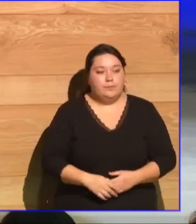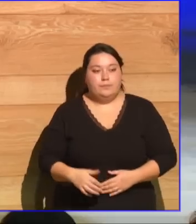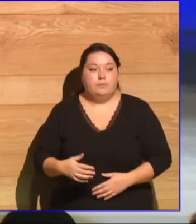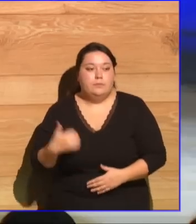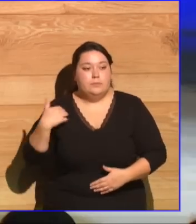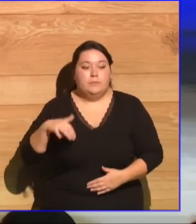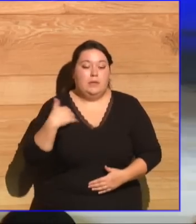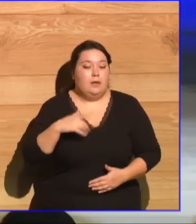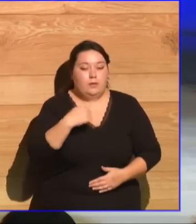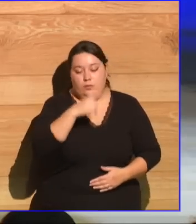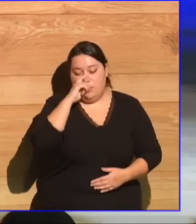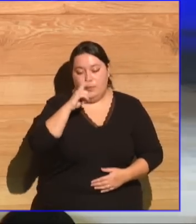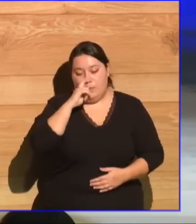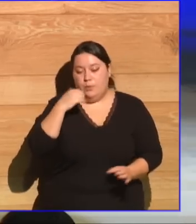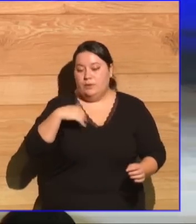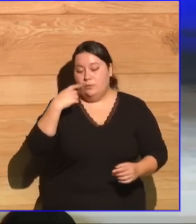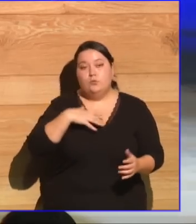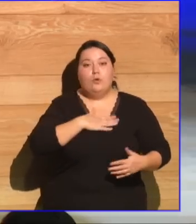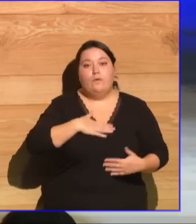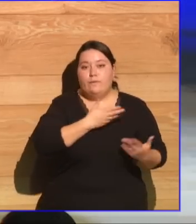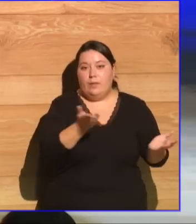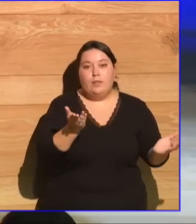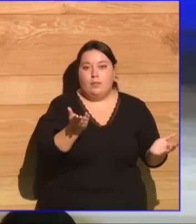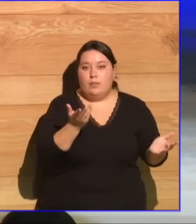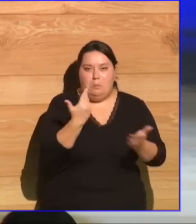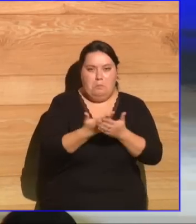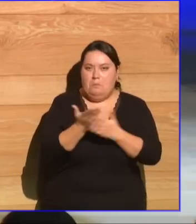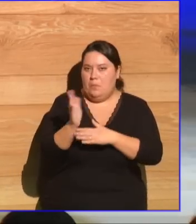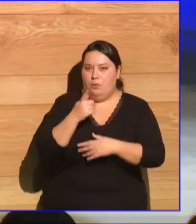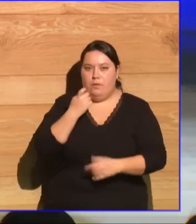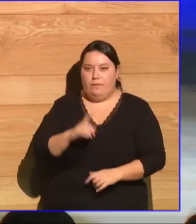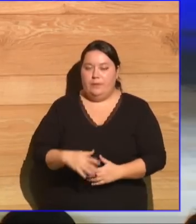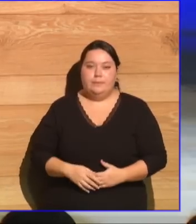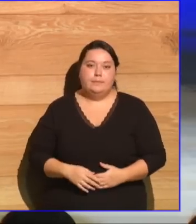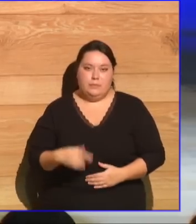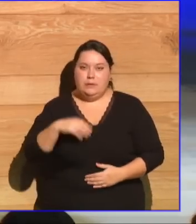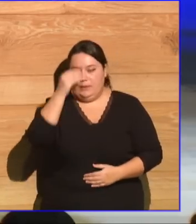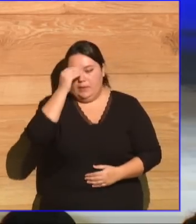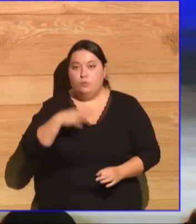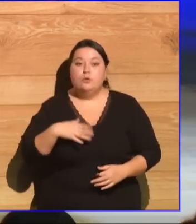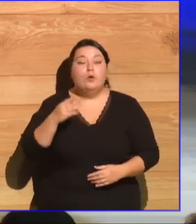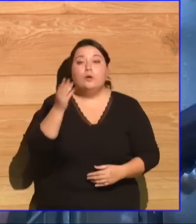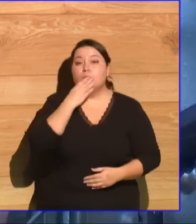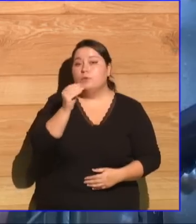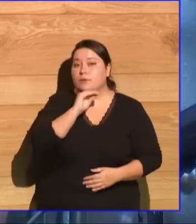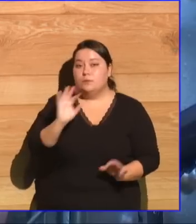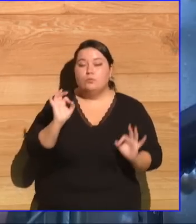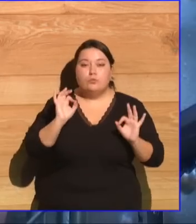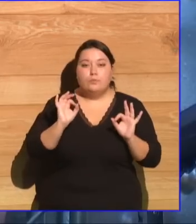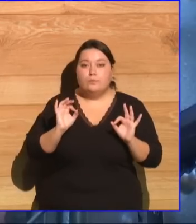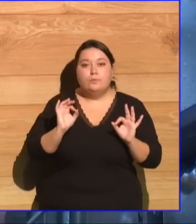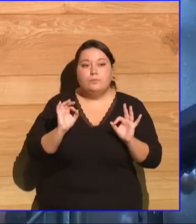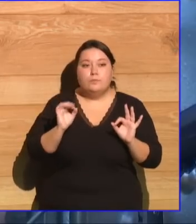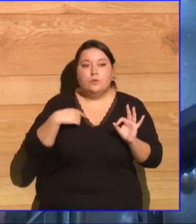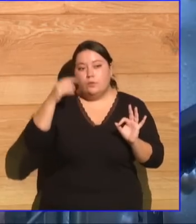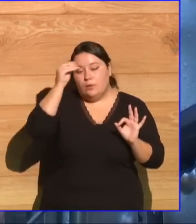ya partimos de que te la sabes de memoria. Confiamos en ti y no hace falta ninguna Ya demostración está, al te respecto. creemos, Juan. Lo que es hermosísimo es que